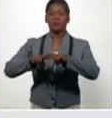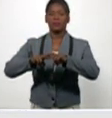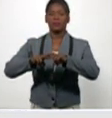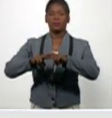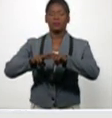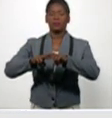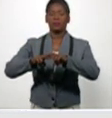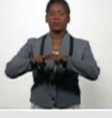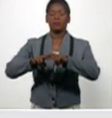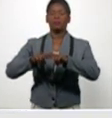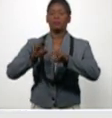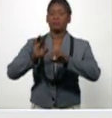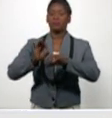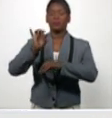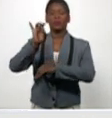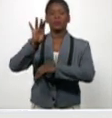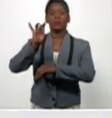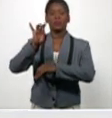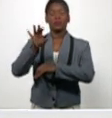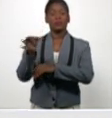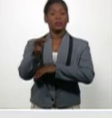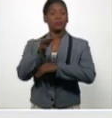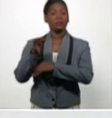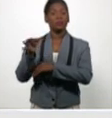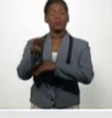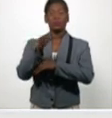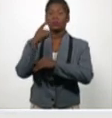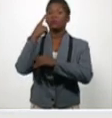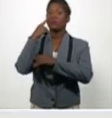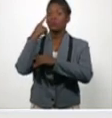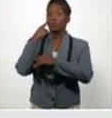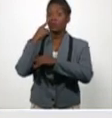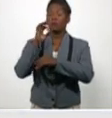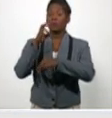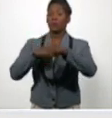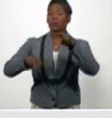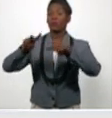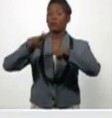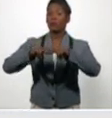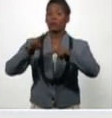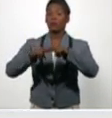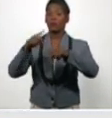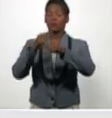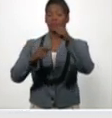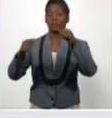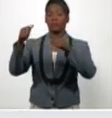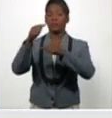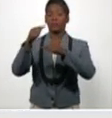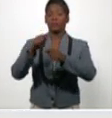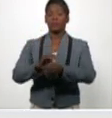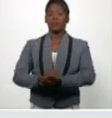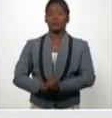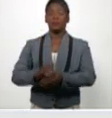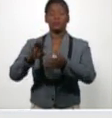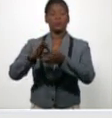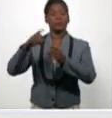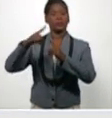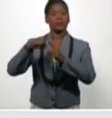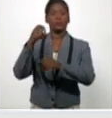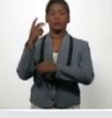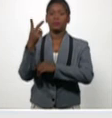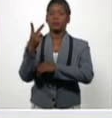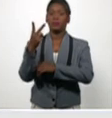15 municipios entre los de mayor tasa de incidencia, Guantánamo con 2, Mayabeque 1